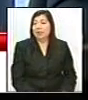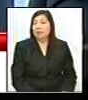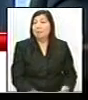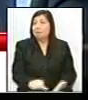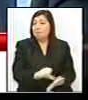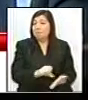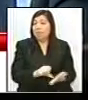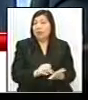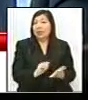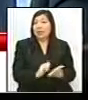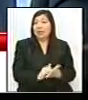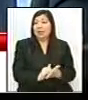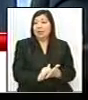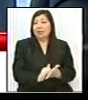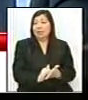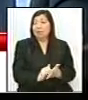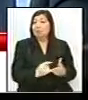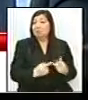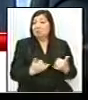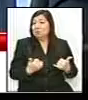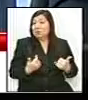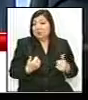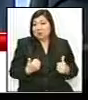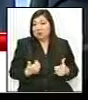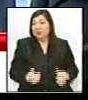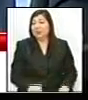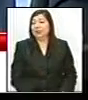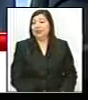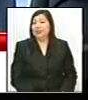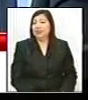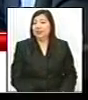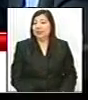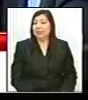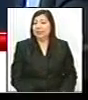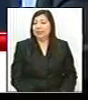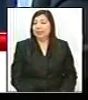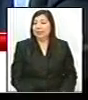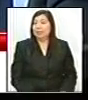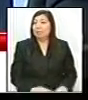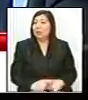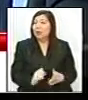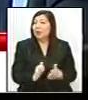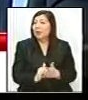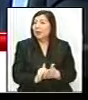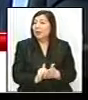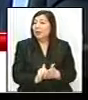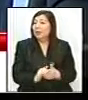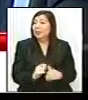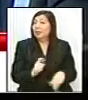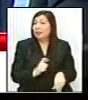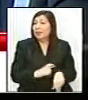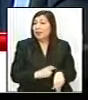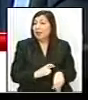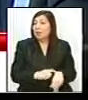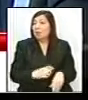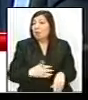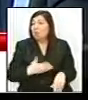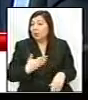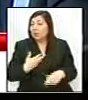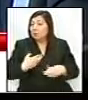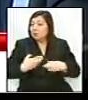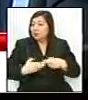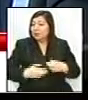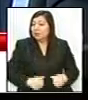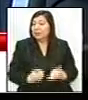parques industriales que bienvenidos sean, por supuesto, ¿no? Pero que todavía toman su tiempo y se pueden